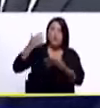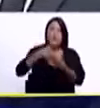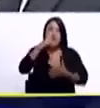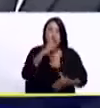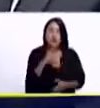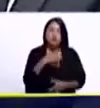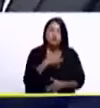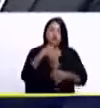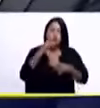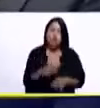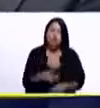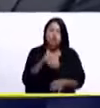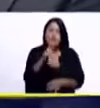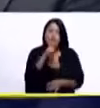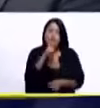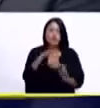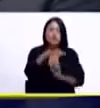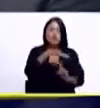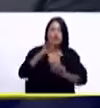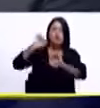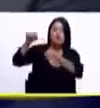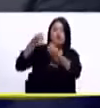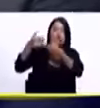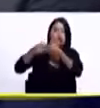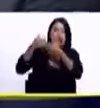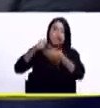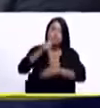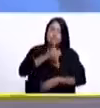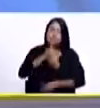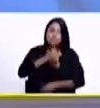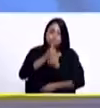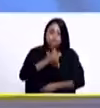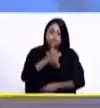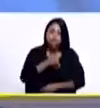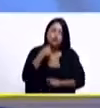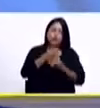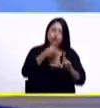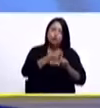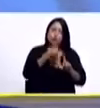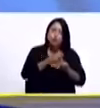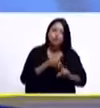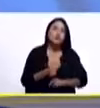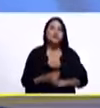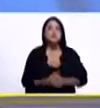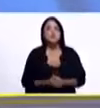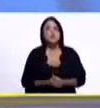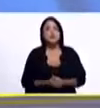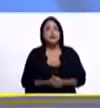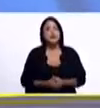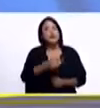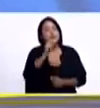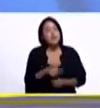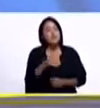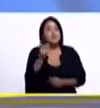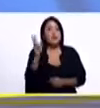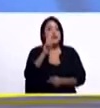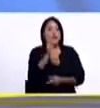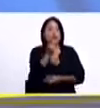dolor, dificultades, sanciones, resistencia, lucha, pero también de recuperación y de